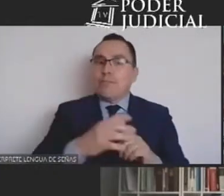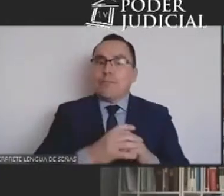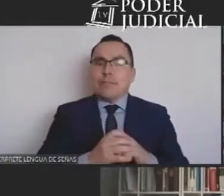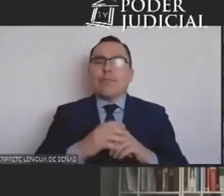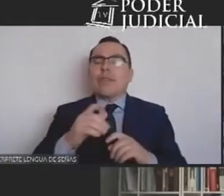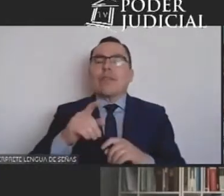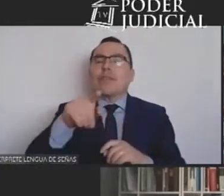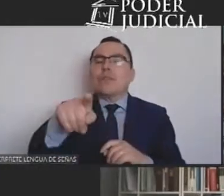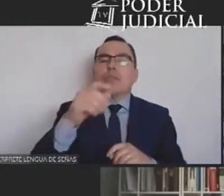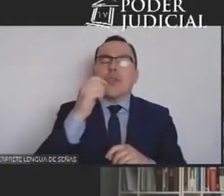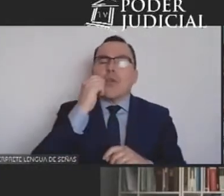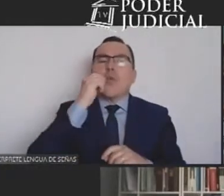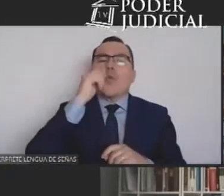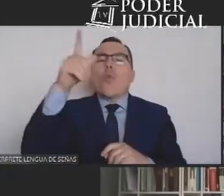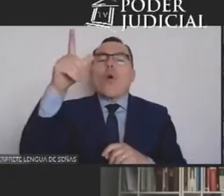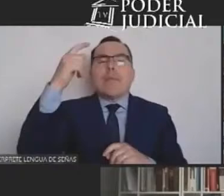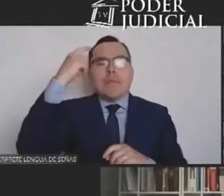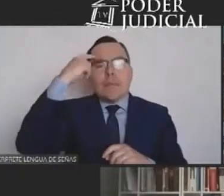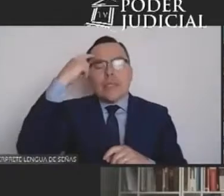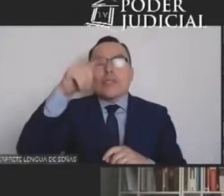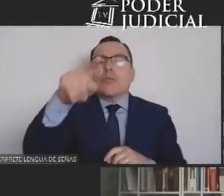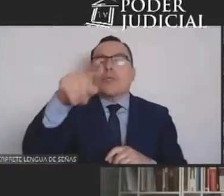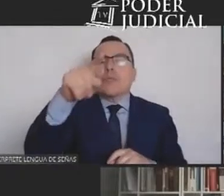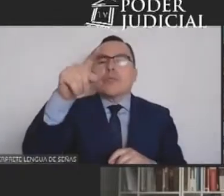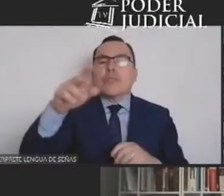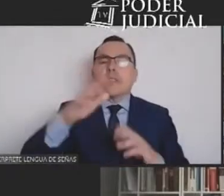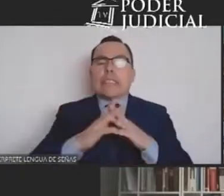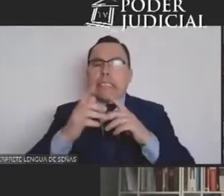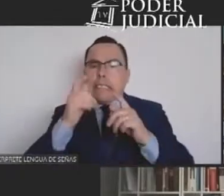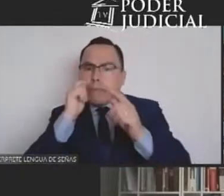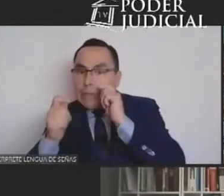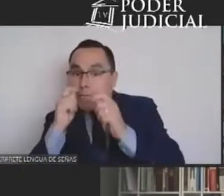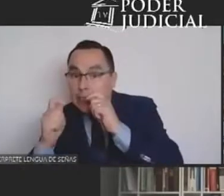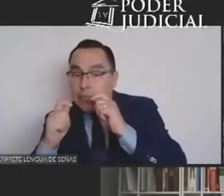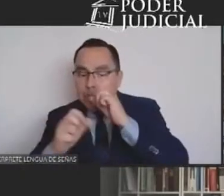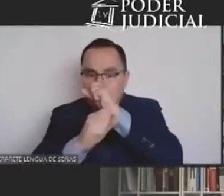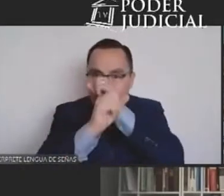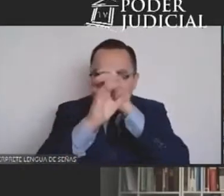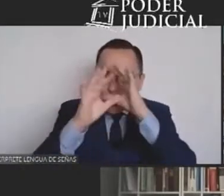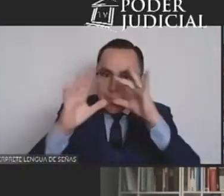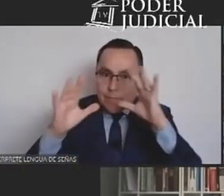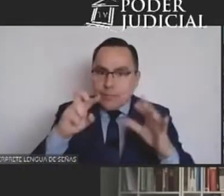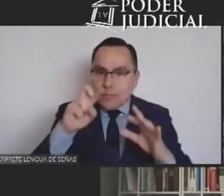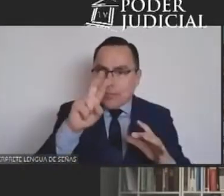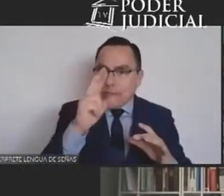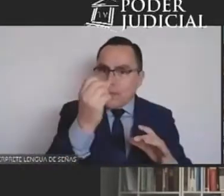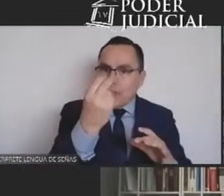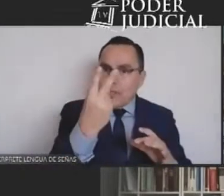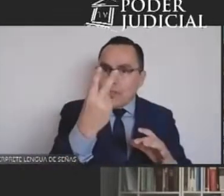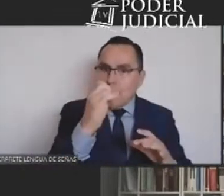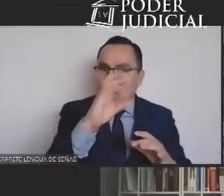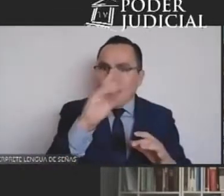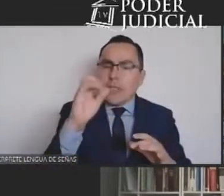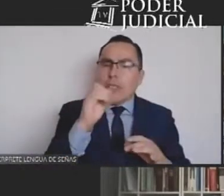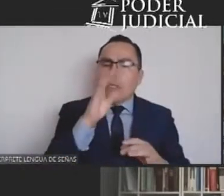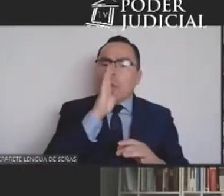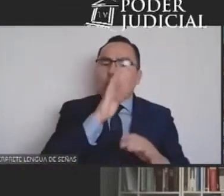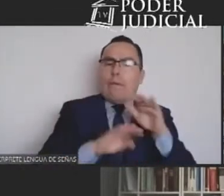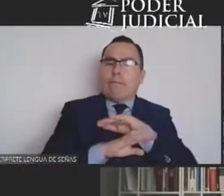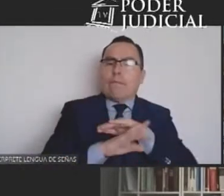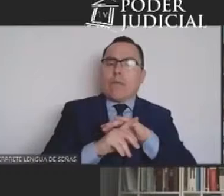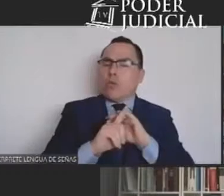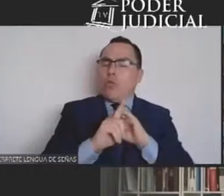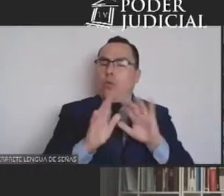que son los riesgos contra la transparencia y probidad? Como por ejemplo, una especie de cultura de